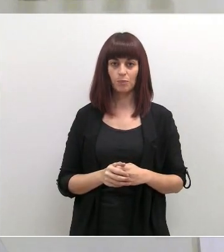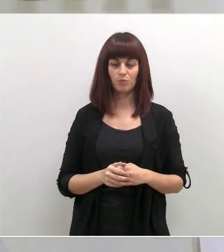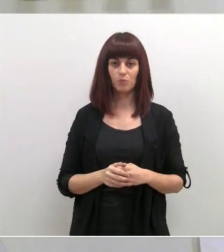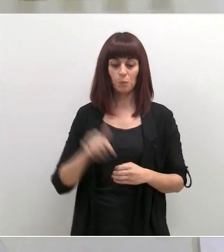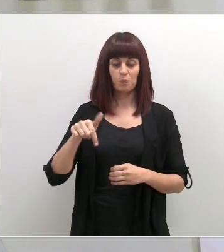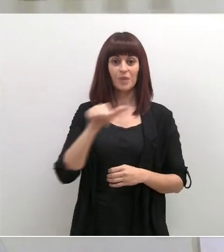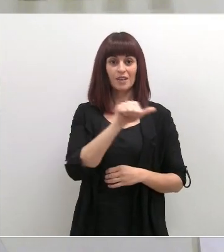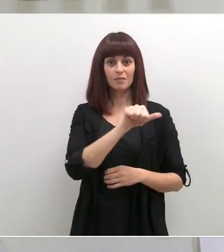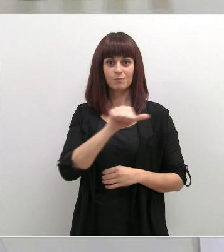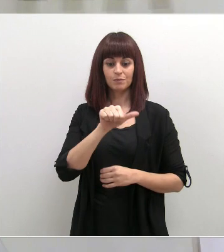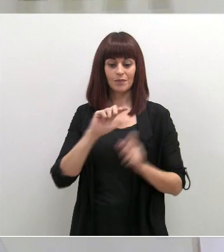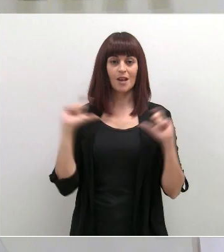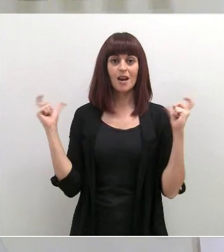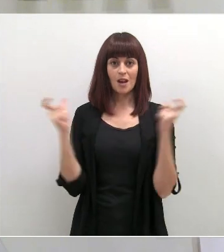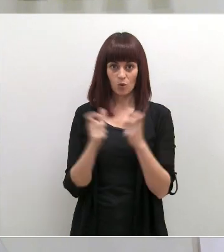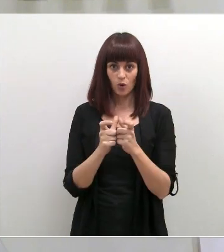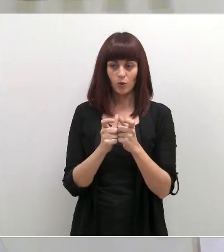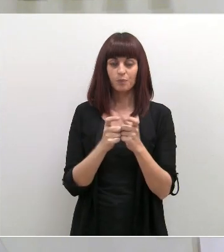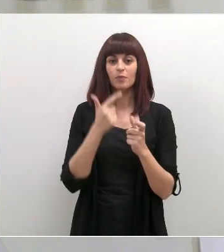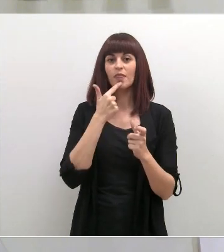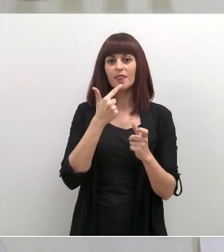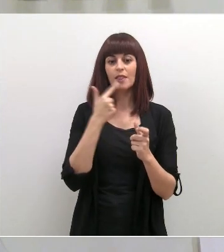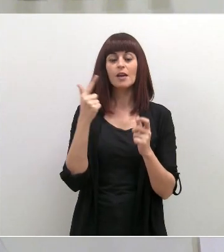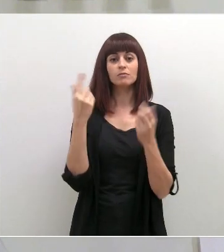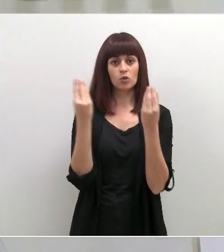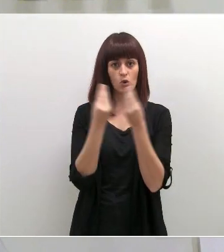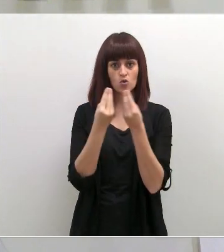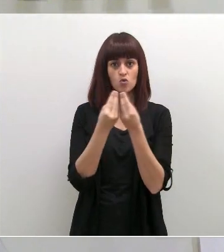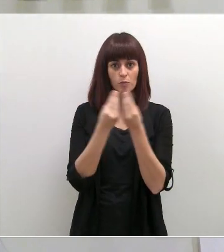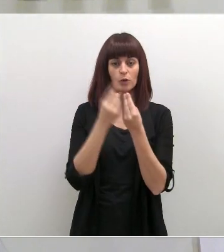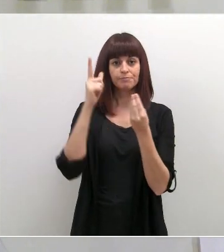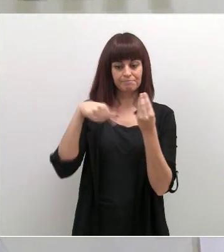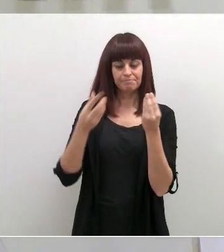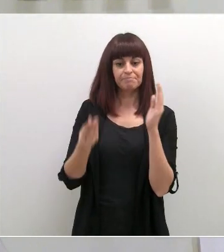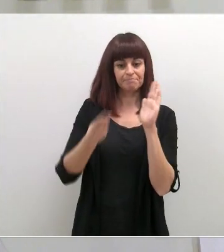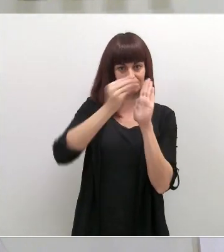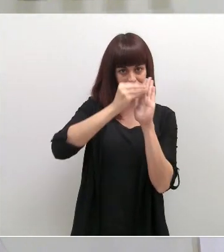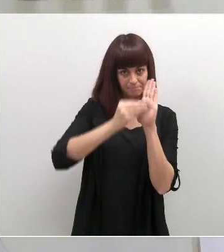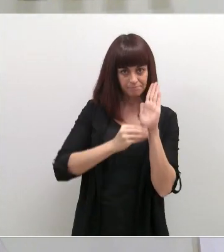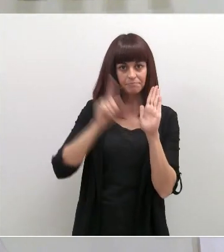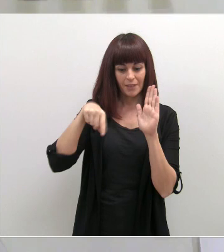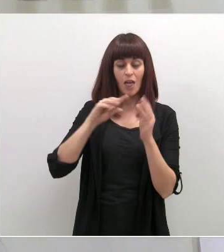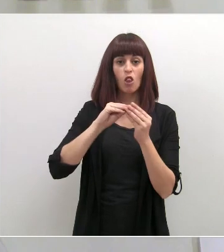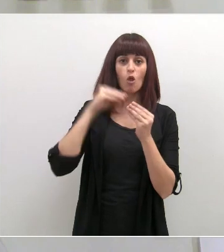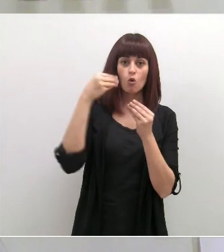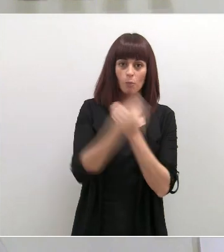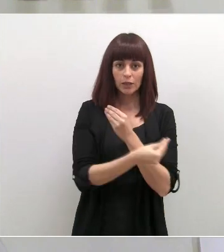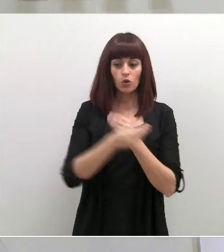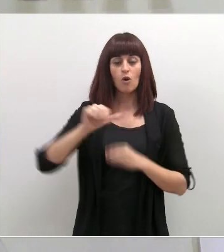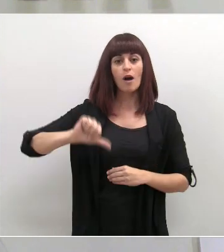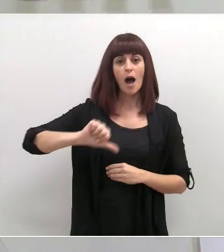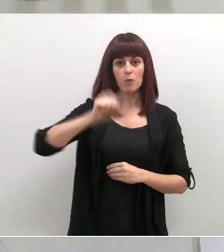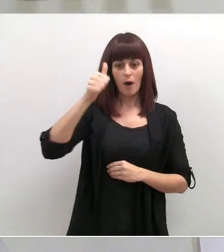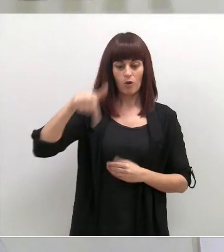En esta reunión se ha analizado la evolución de las cifras y las medidas a implementar según el documento técnico aprobado en